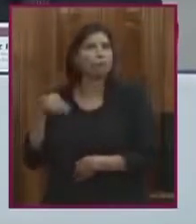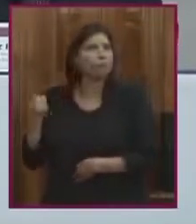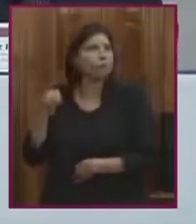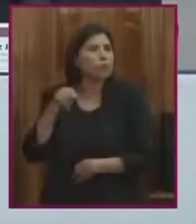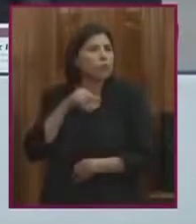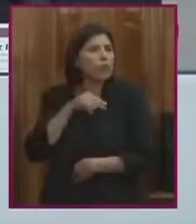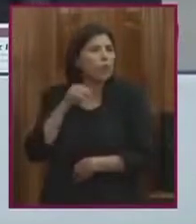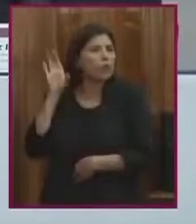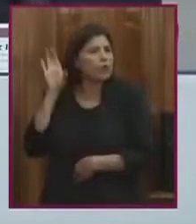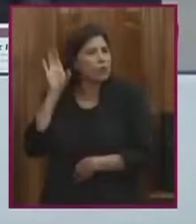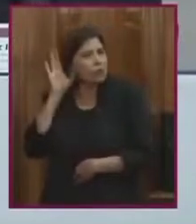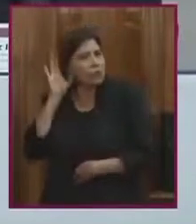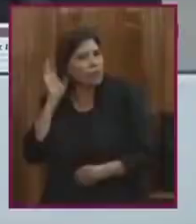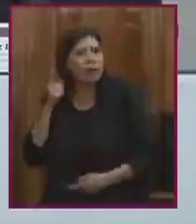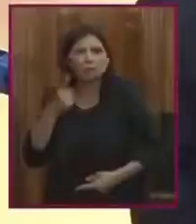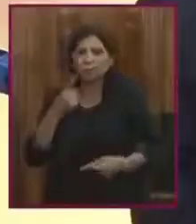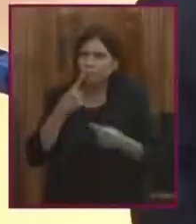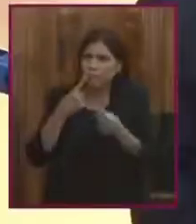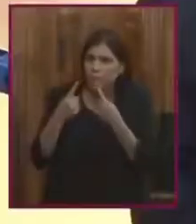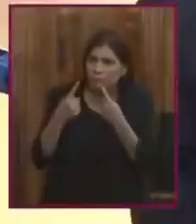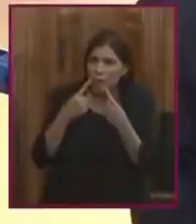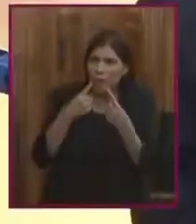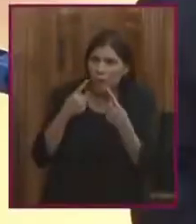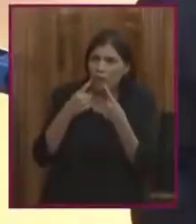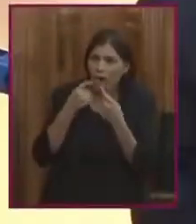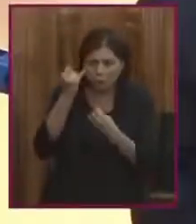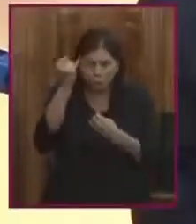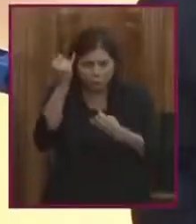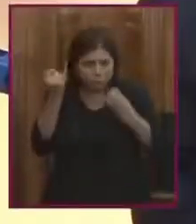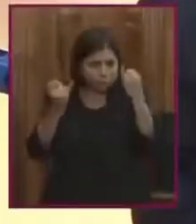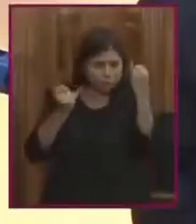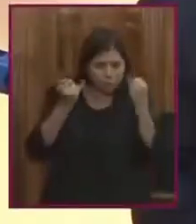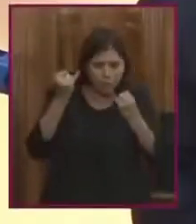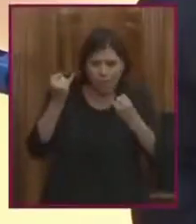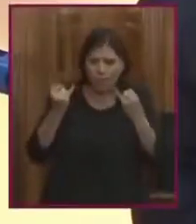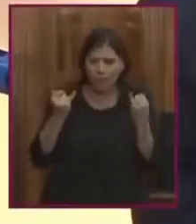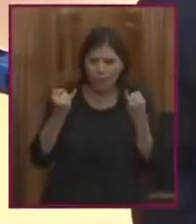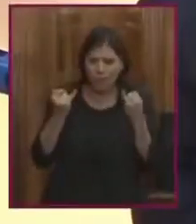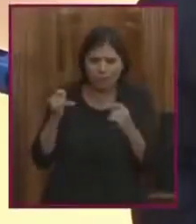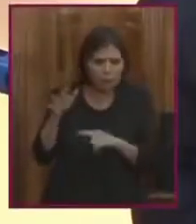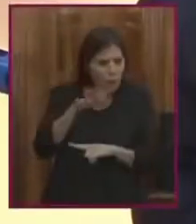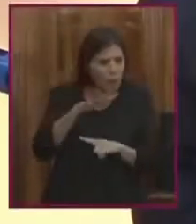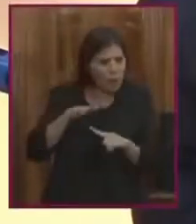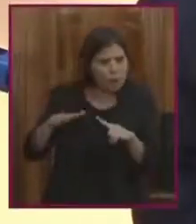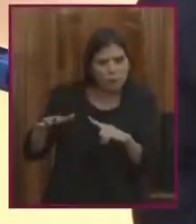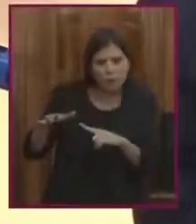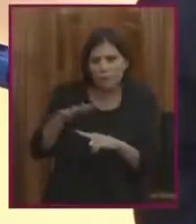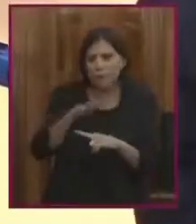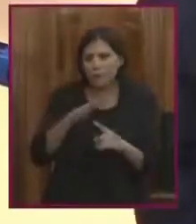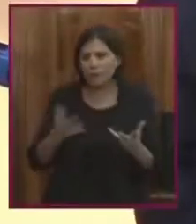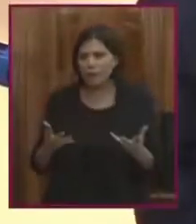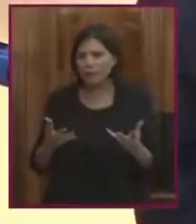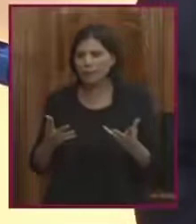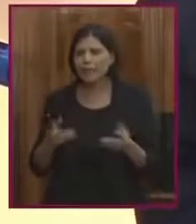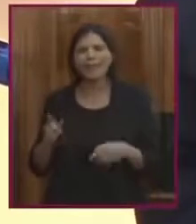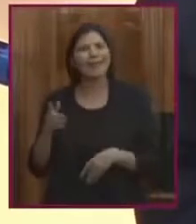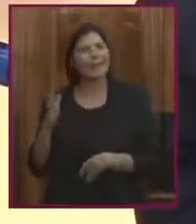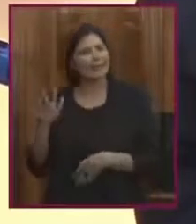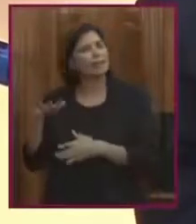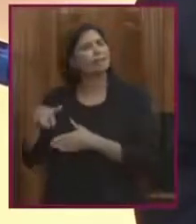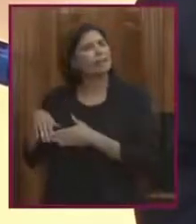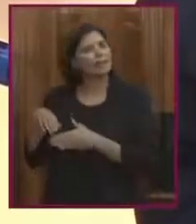¿sí? Y confrontar nuestras ideas en un ambiente, como decía Luis Humberto